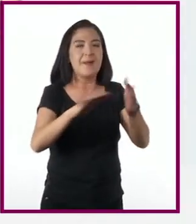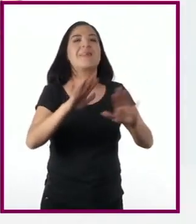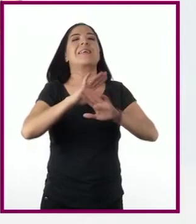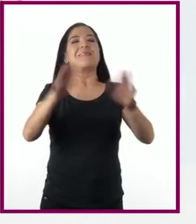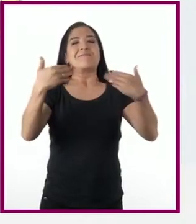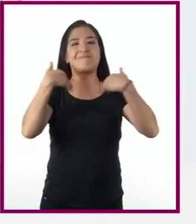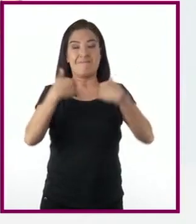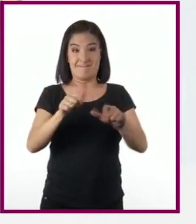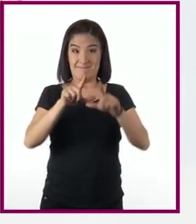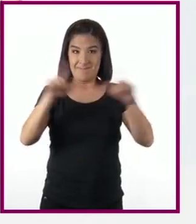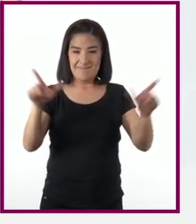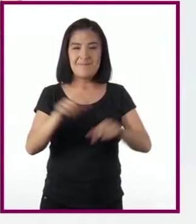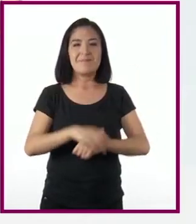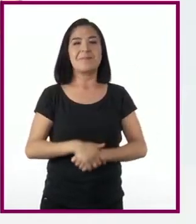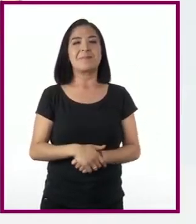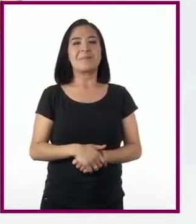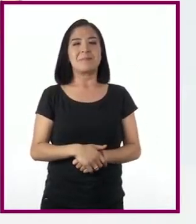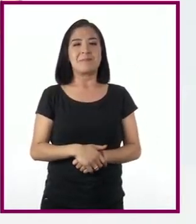¿Listos?